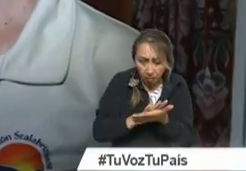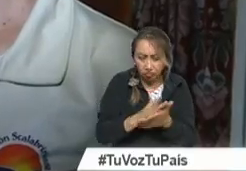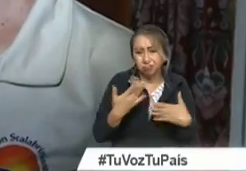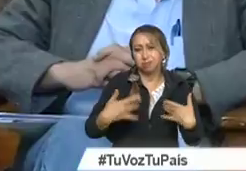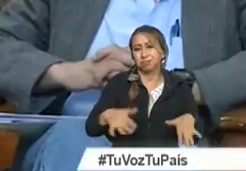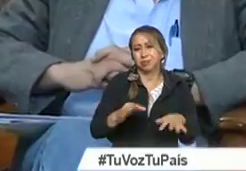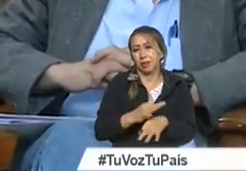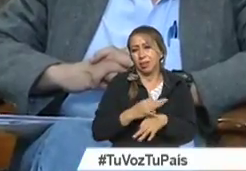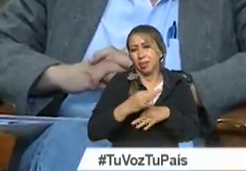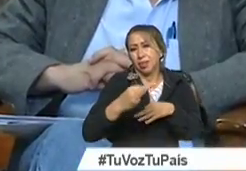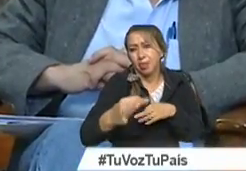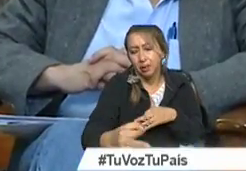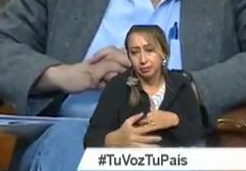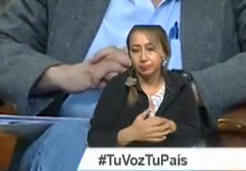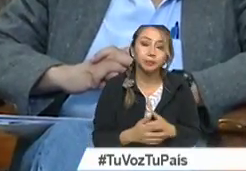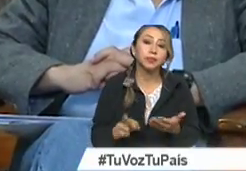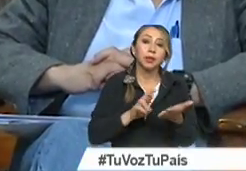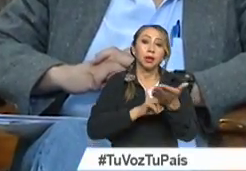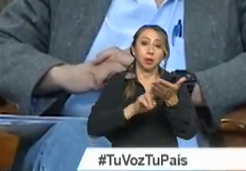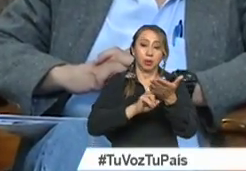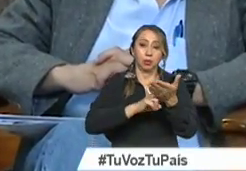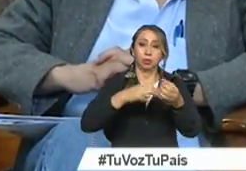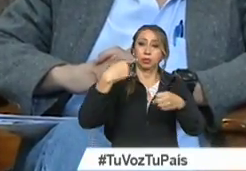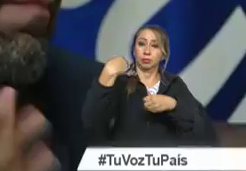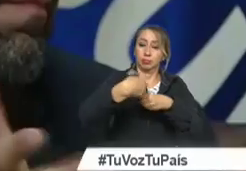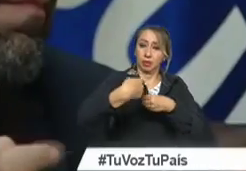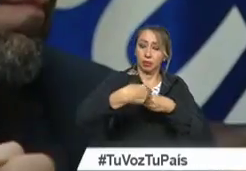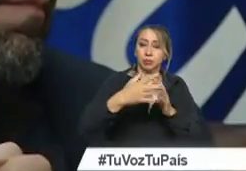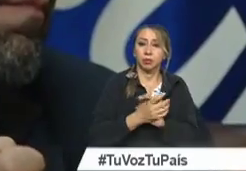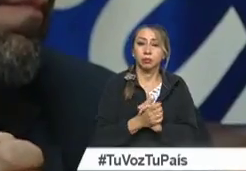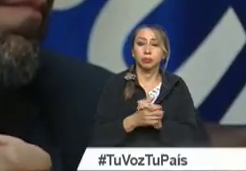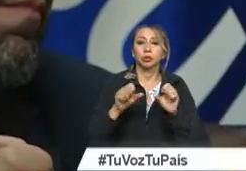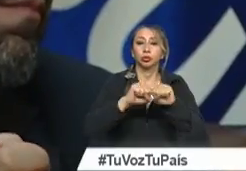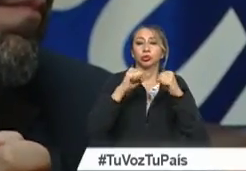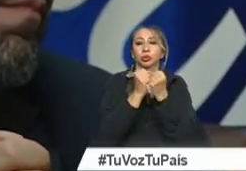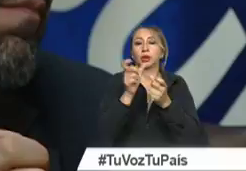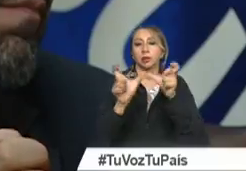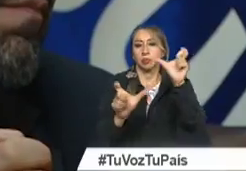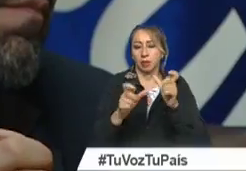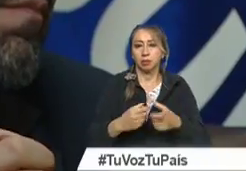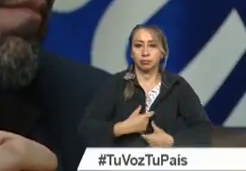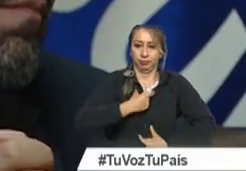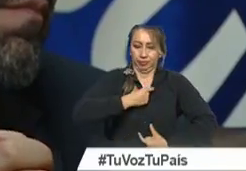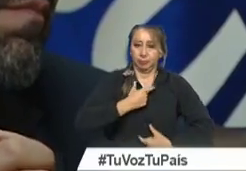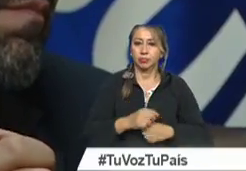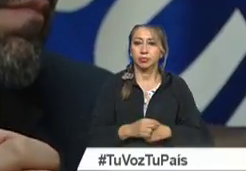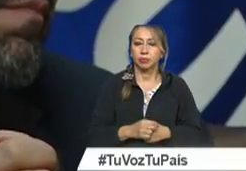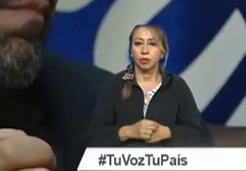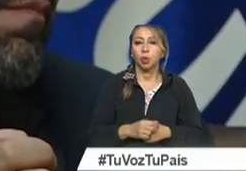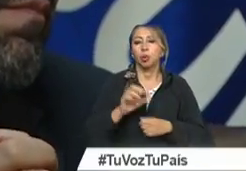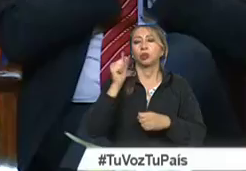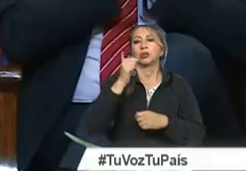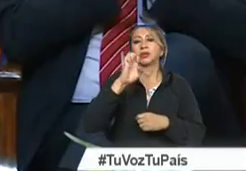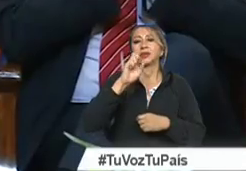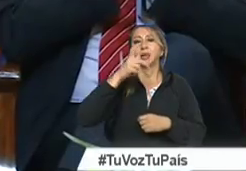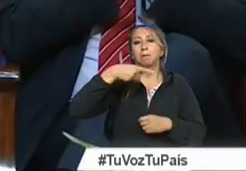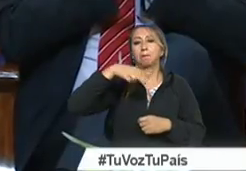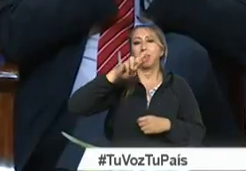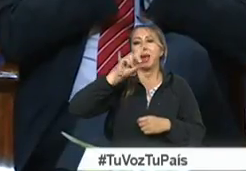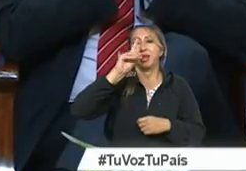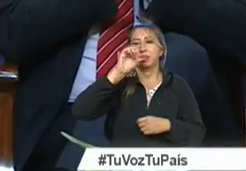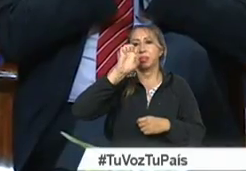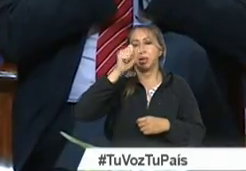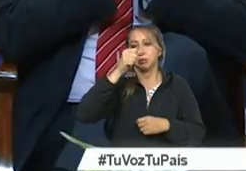mucho a desear en esta reunión participaron representantes de la sociedad civil y de instituciones como la senplades la organización